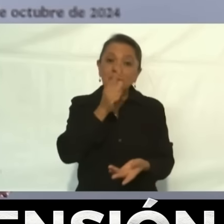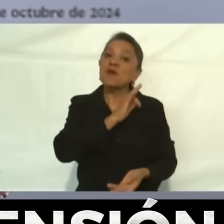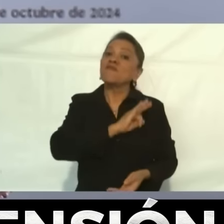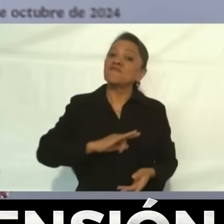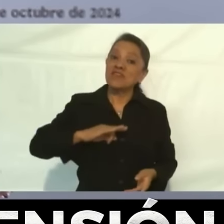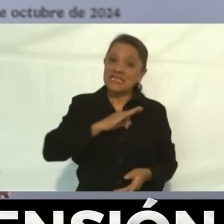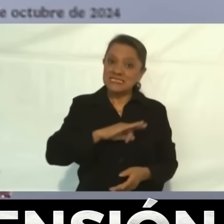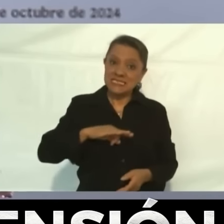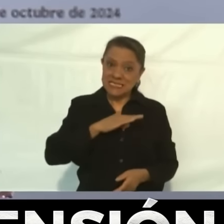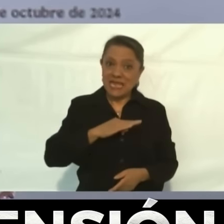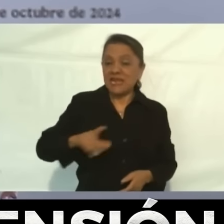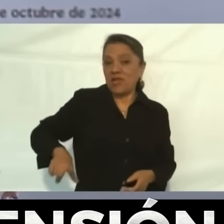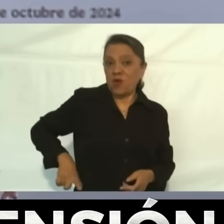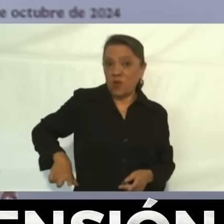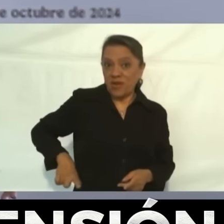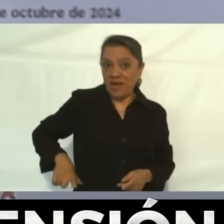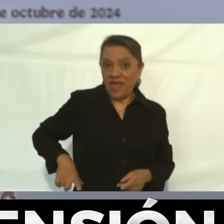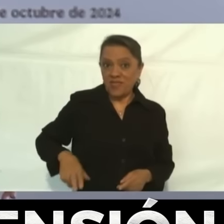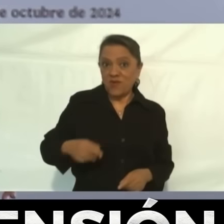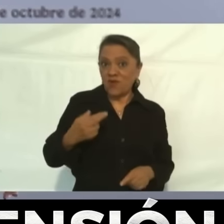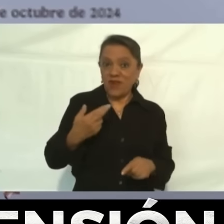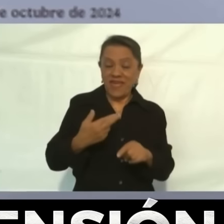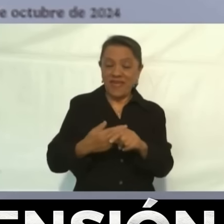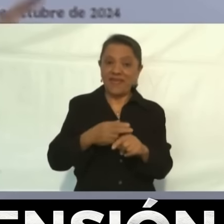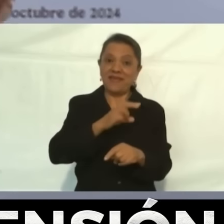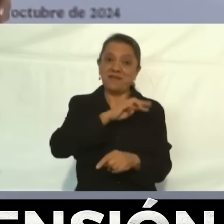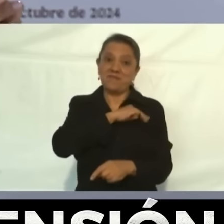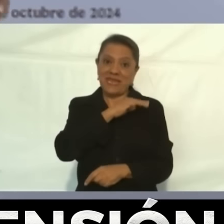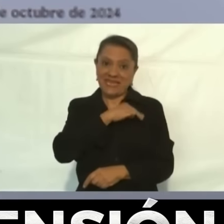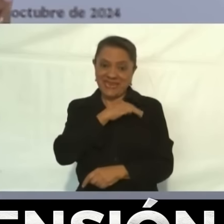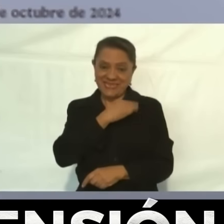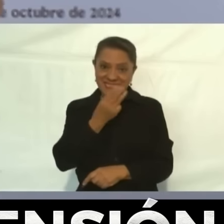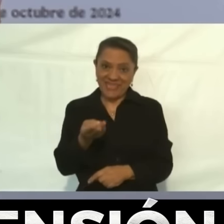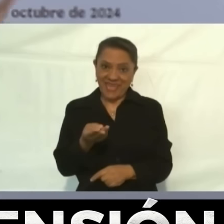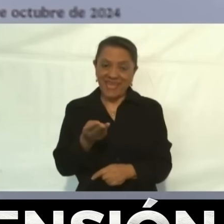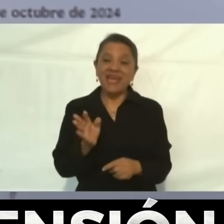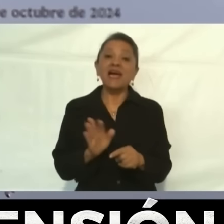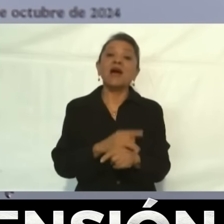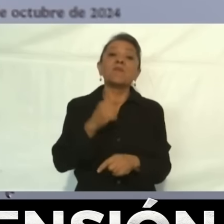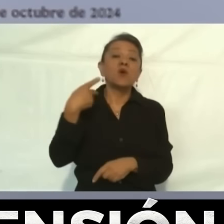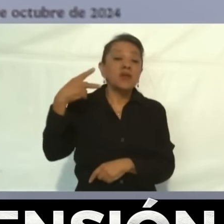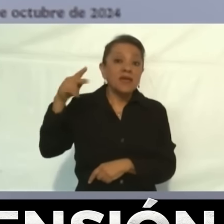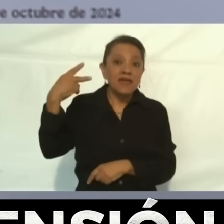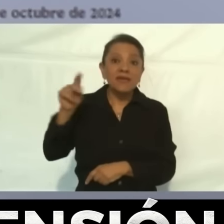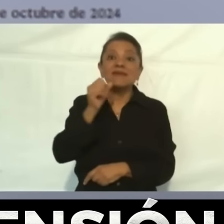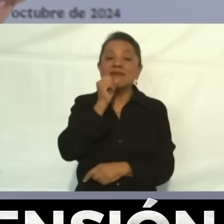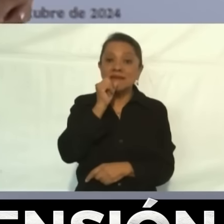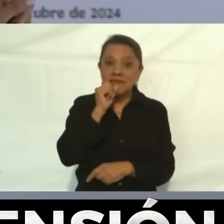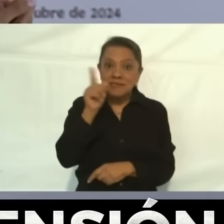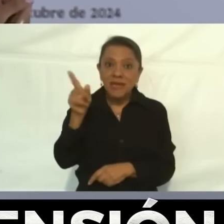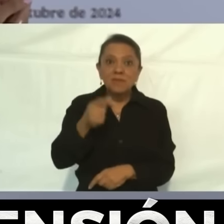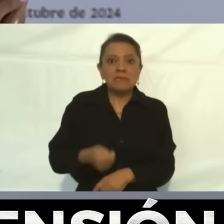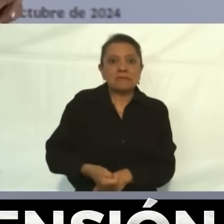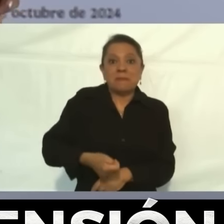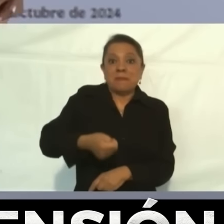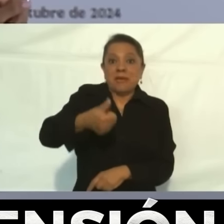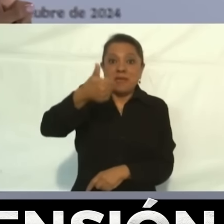gobernadora Margarita González Saravia, porque ella también es la